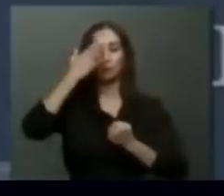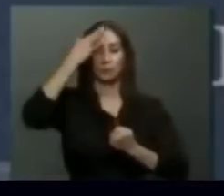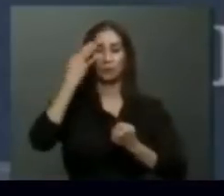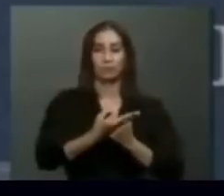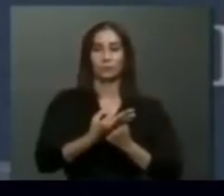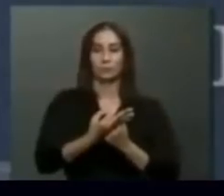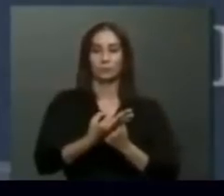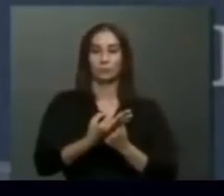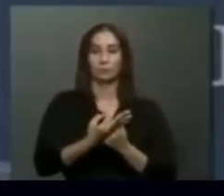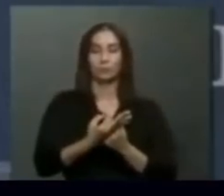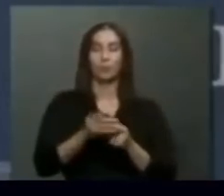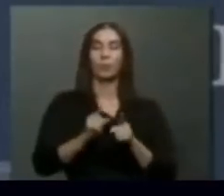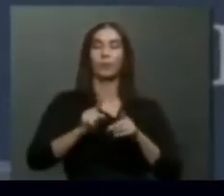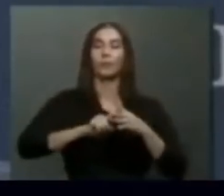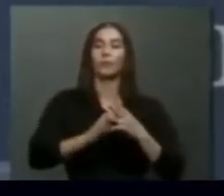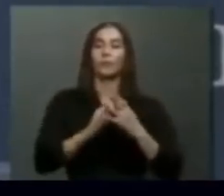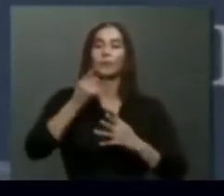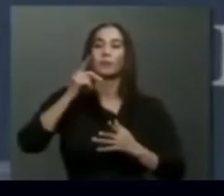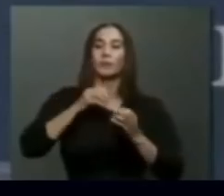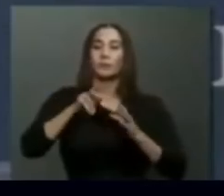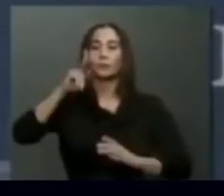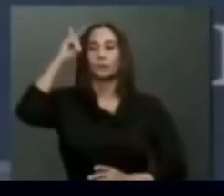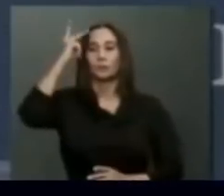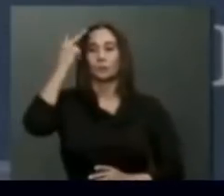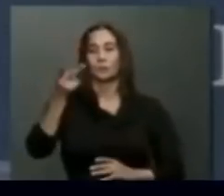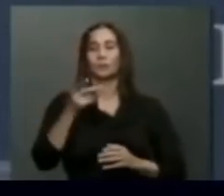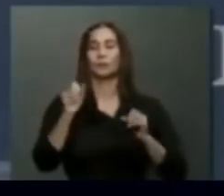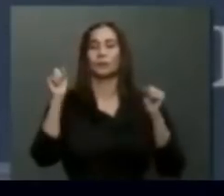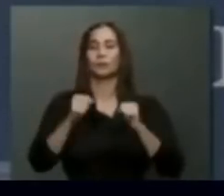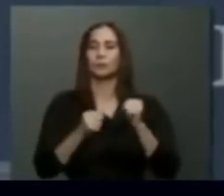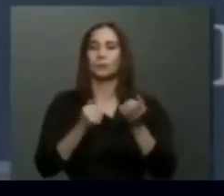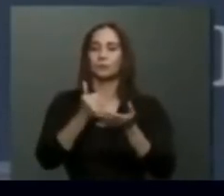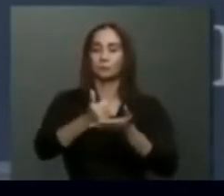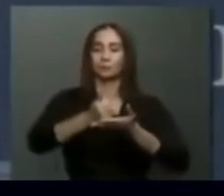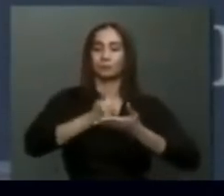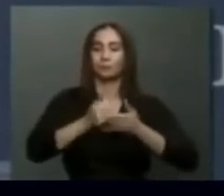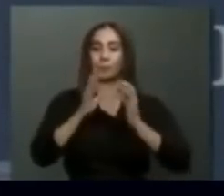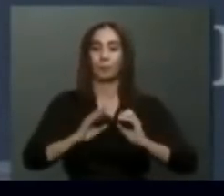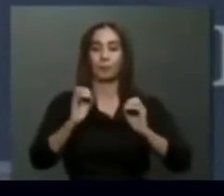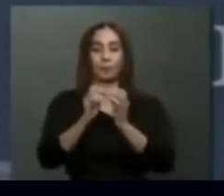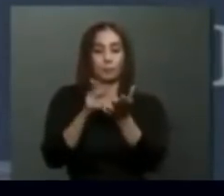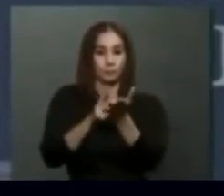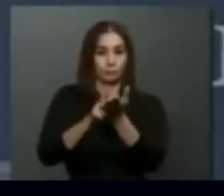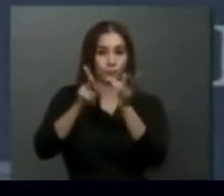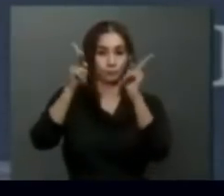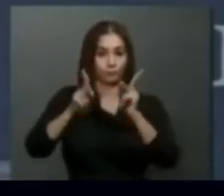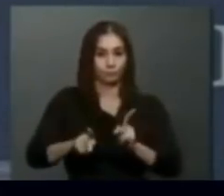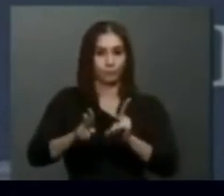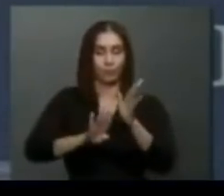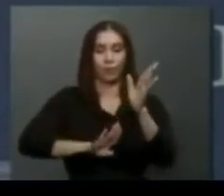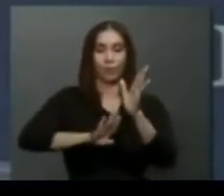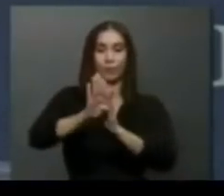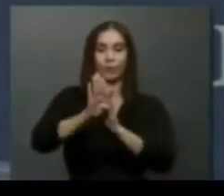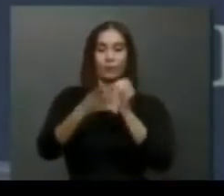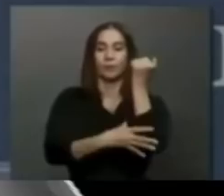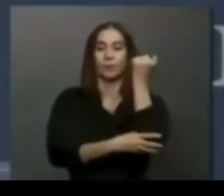datos y las iniciativas de políticas públicas de alto impacto sobre la realidad de la gente, que la superación de la